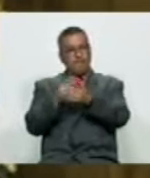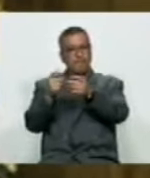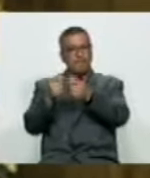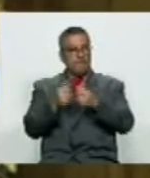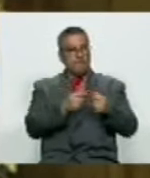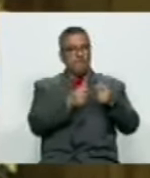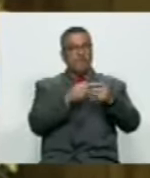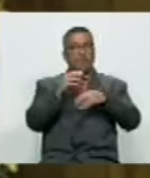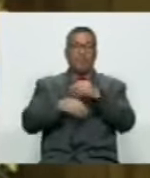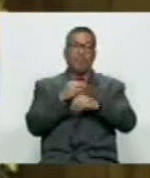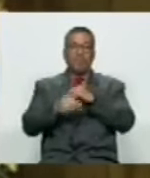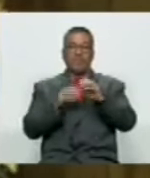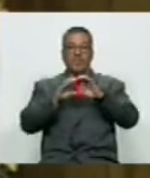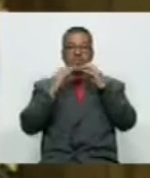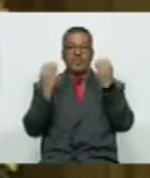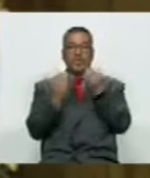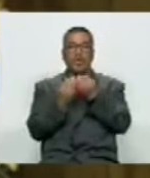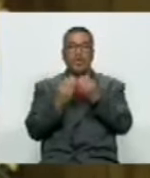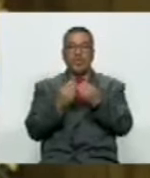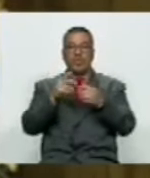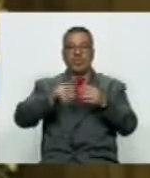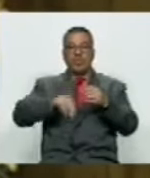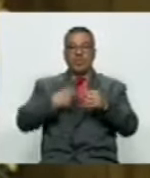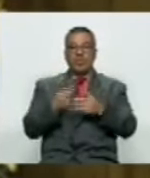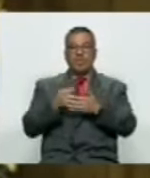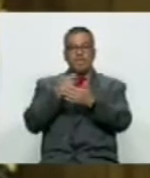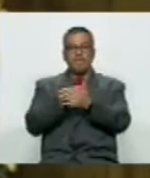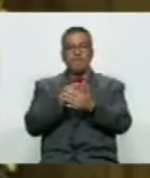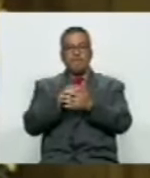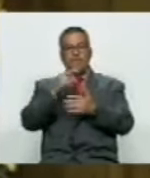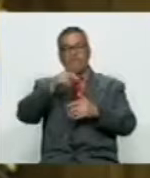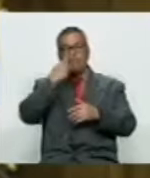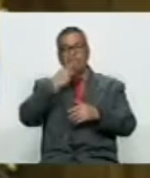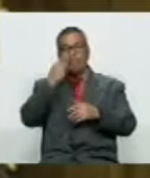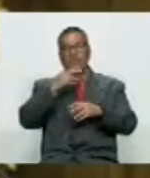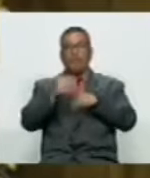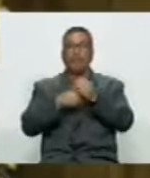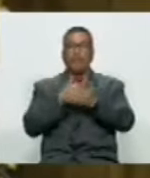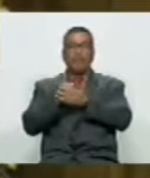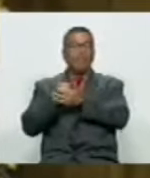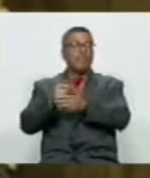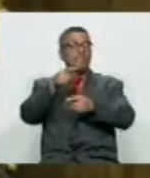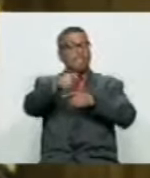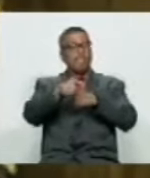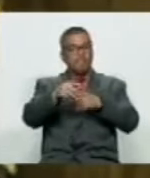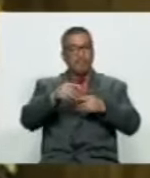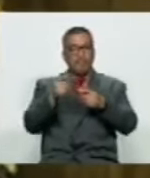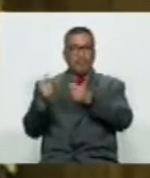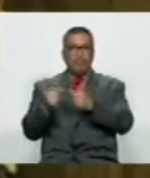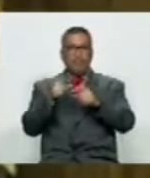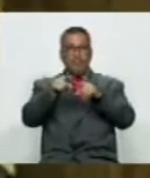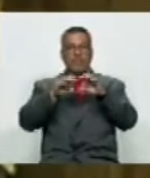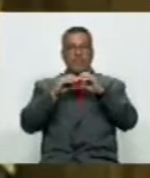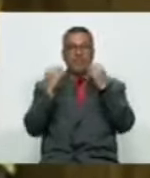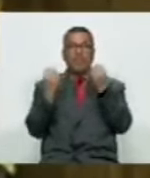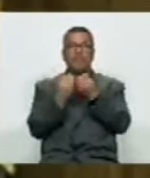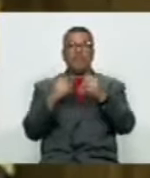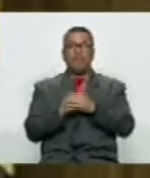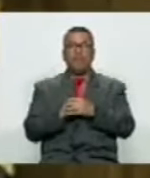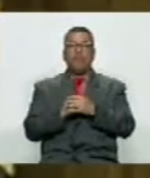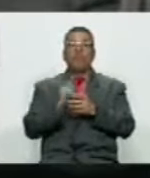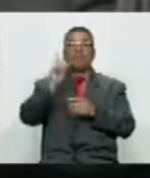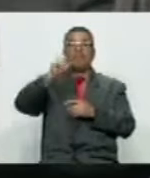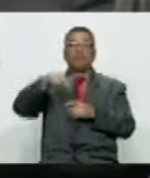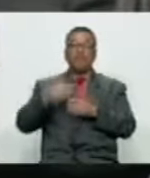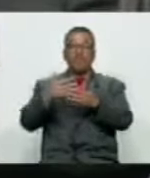económicos destinados a organizaciones con fines políticos o realizar aportes económicos a dichas organizaciones,